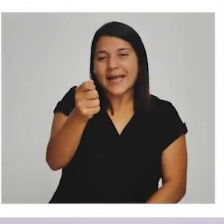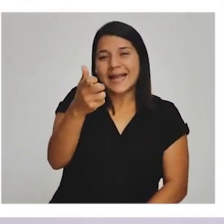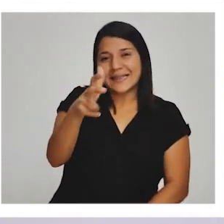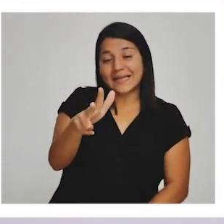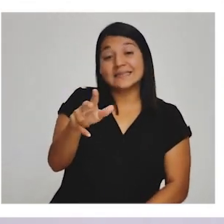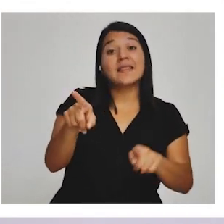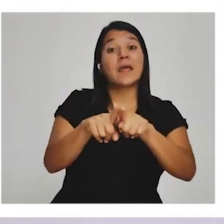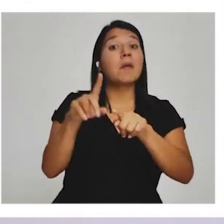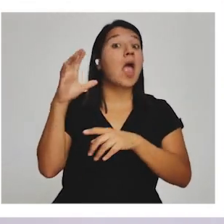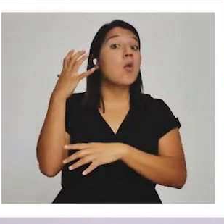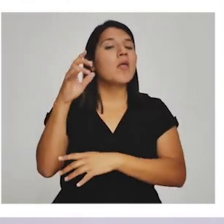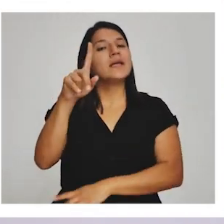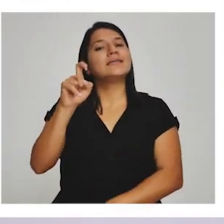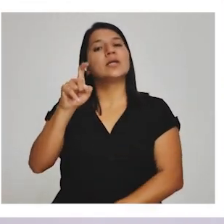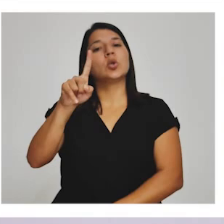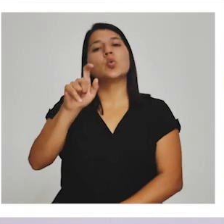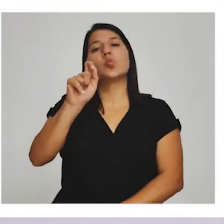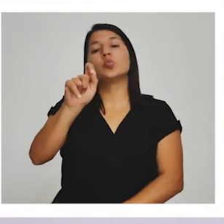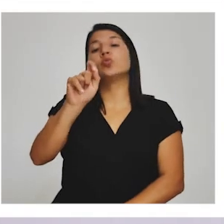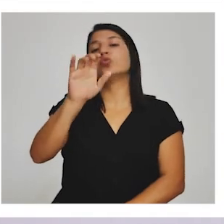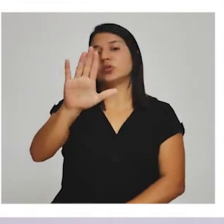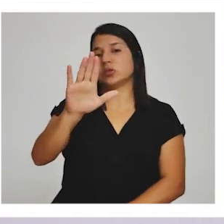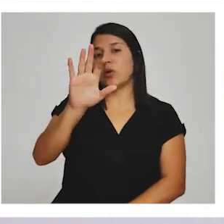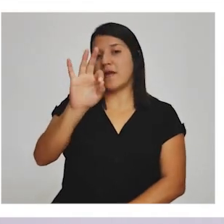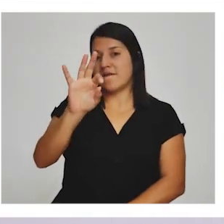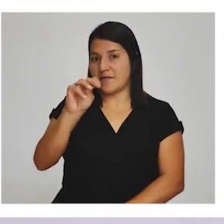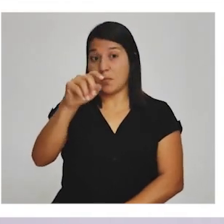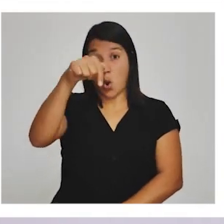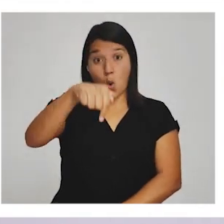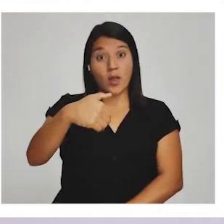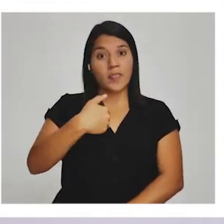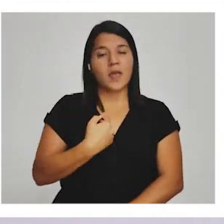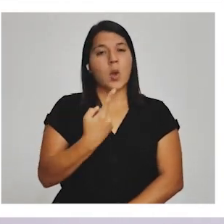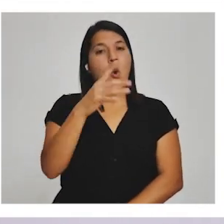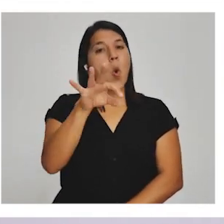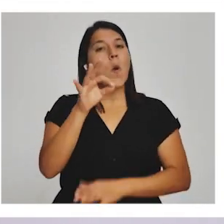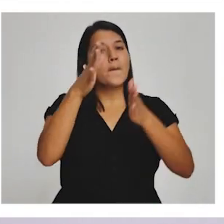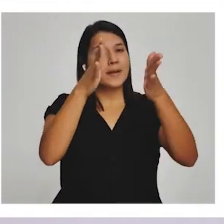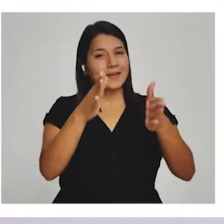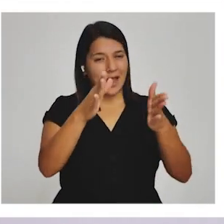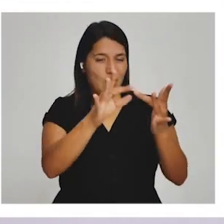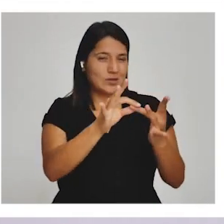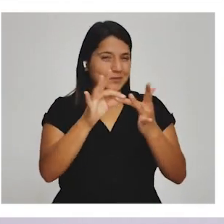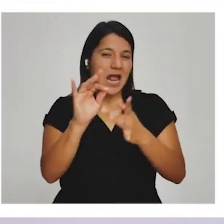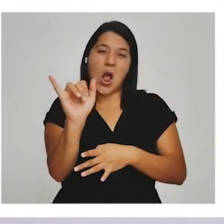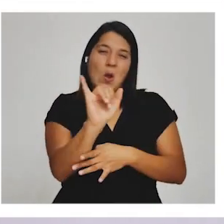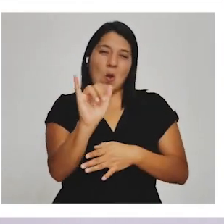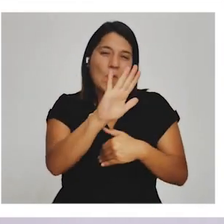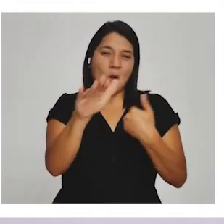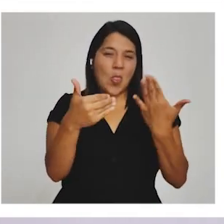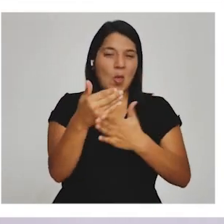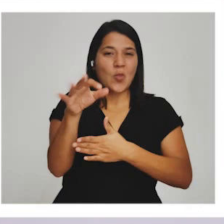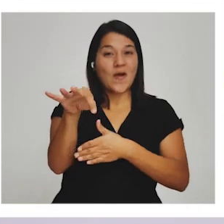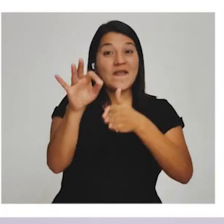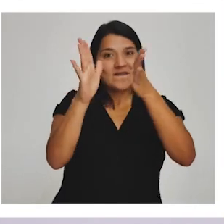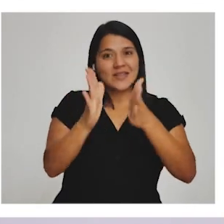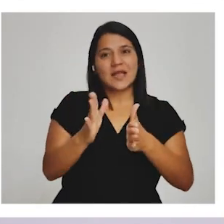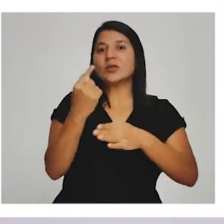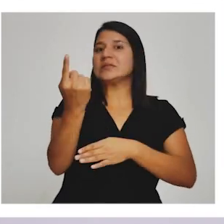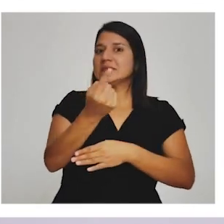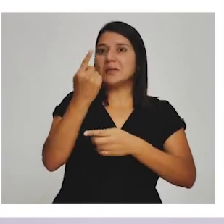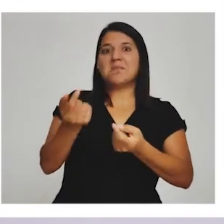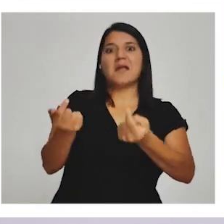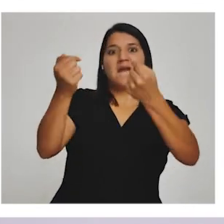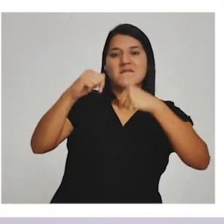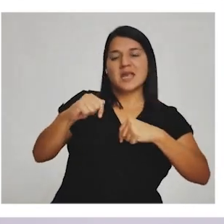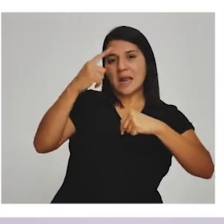101.5 FM. Hoy tengo un invitado muy especial, como todos los que siempre vienen a estas sillas de Conversamos a darnos actualizaciones